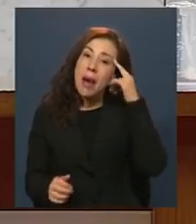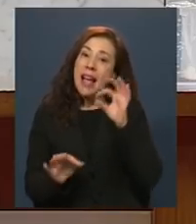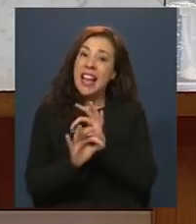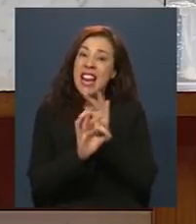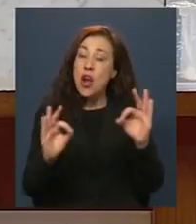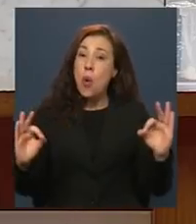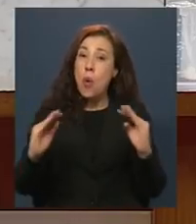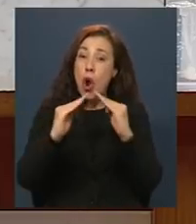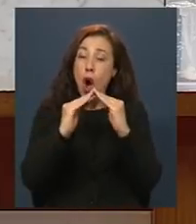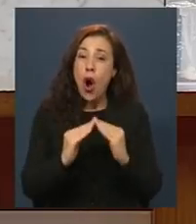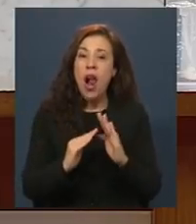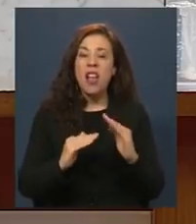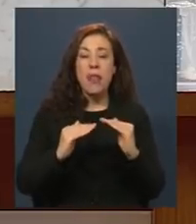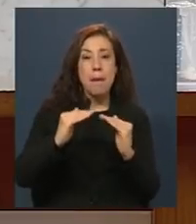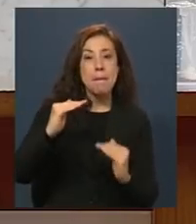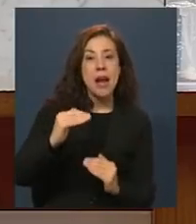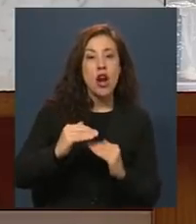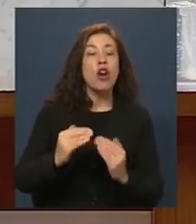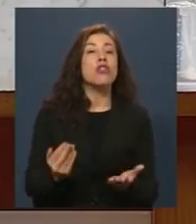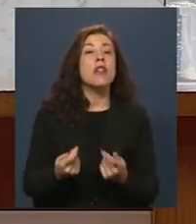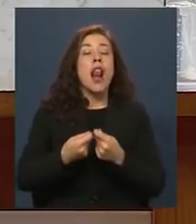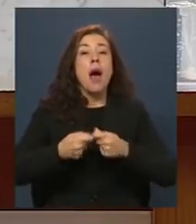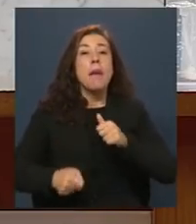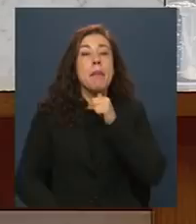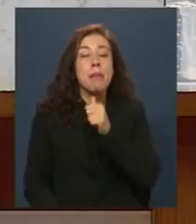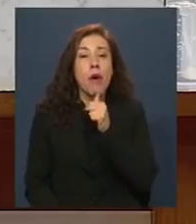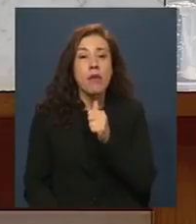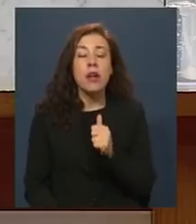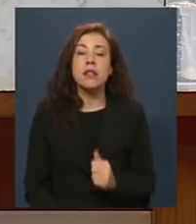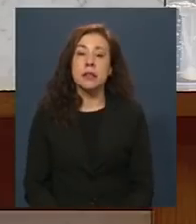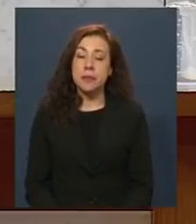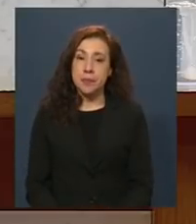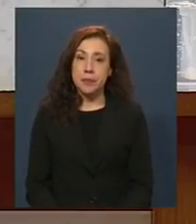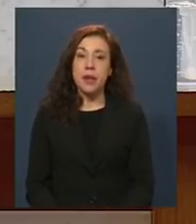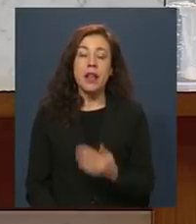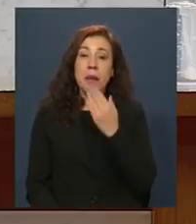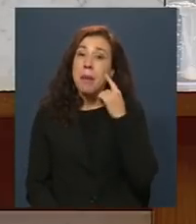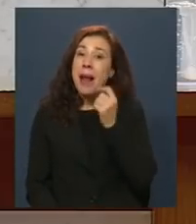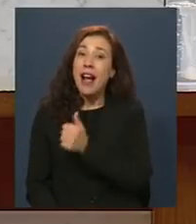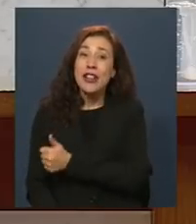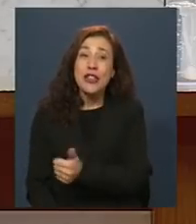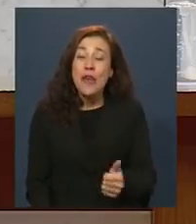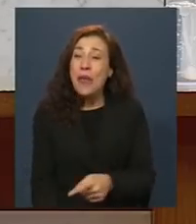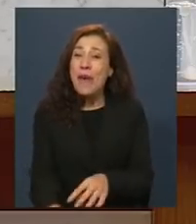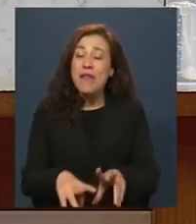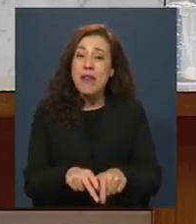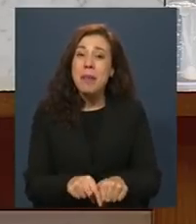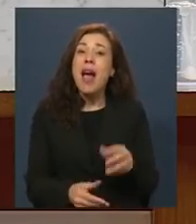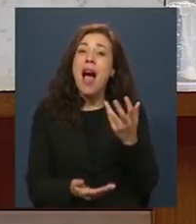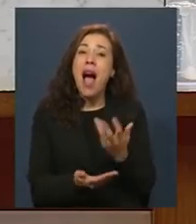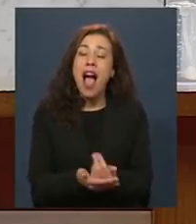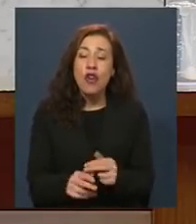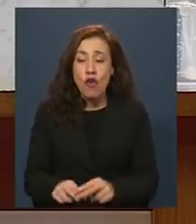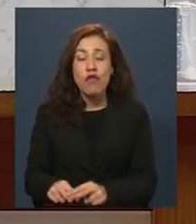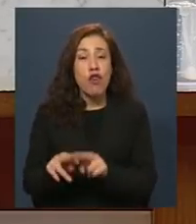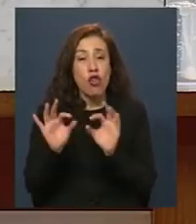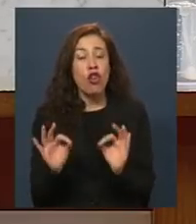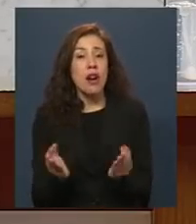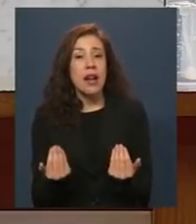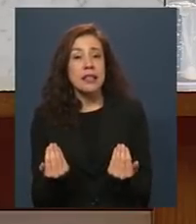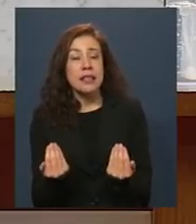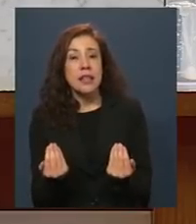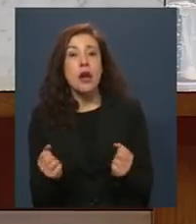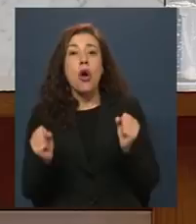hogar quede por debajo de la línea de la pobreza y aún más para que todas las familias cuenten con recursos suficientes